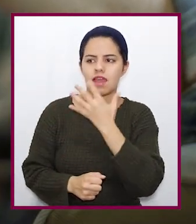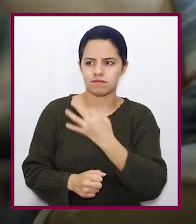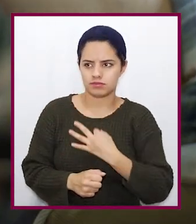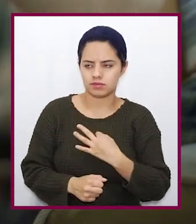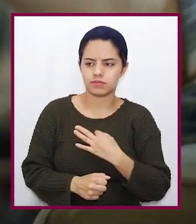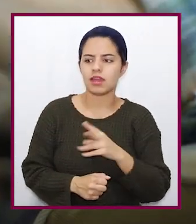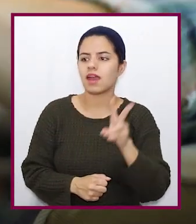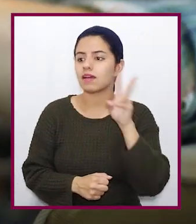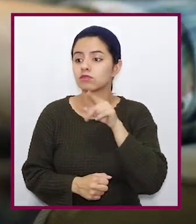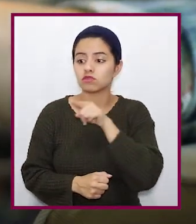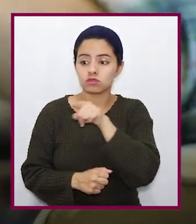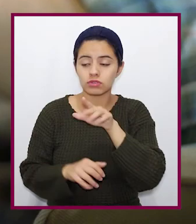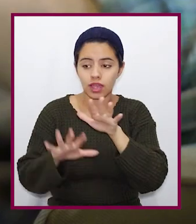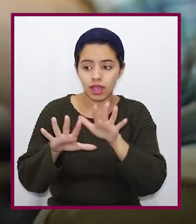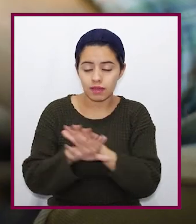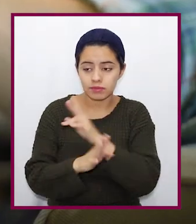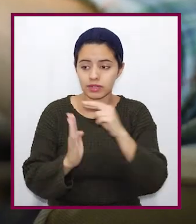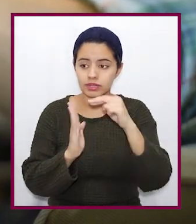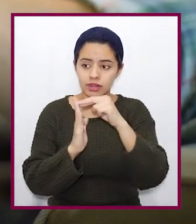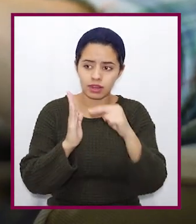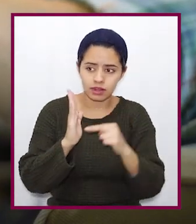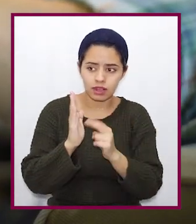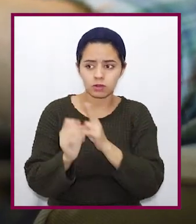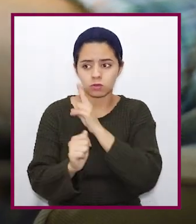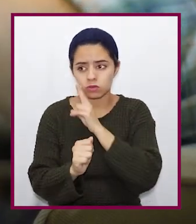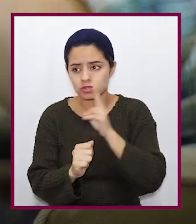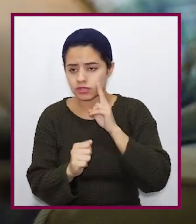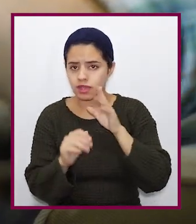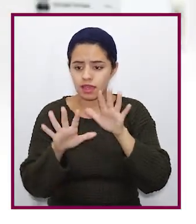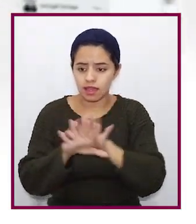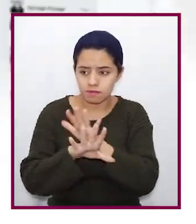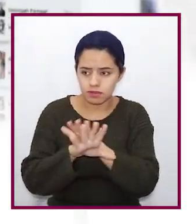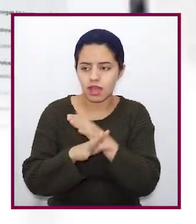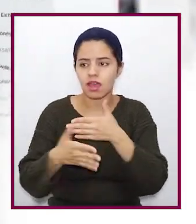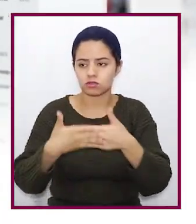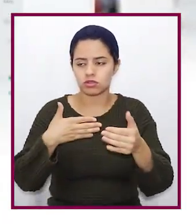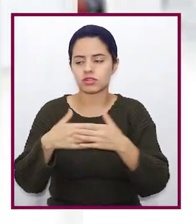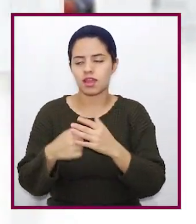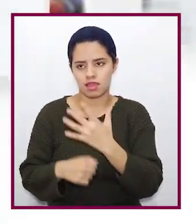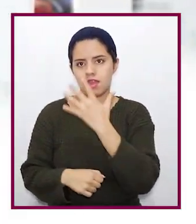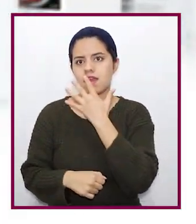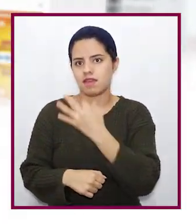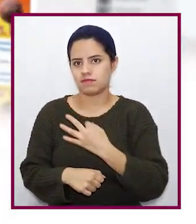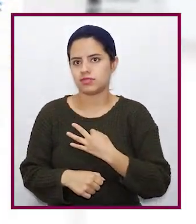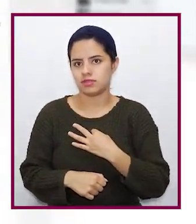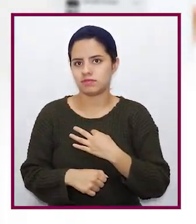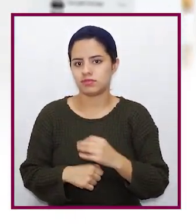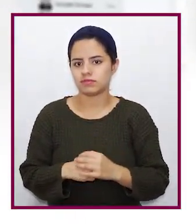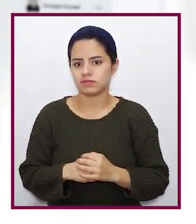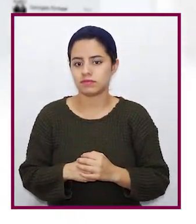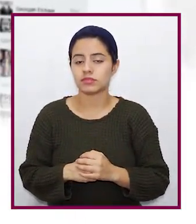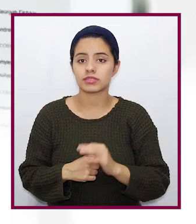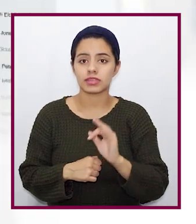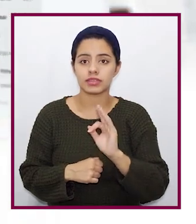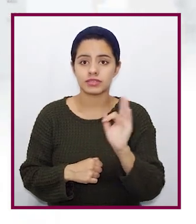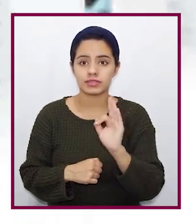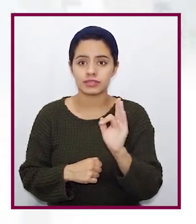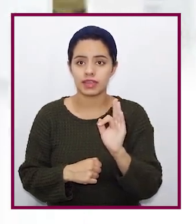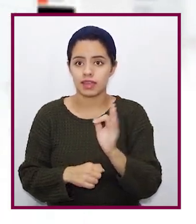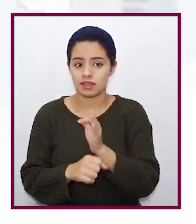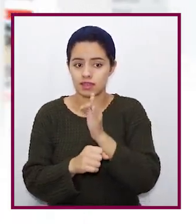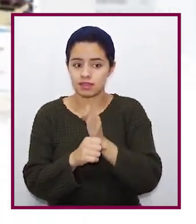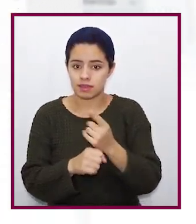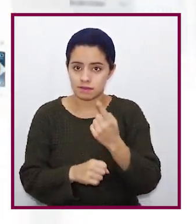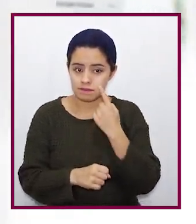de actualización sobre alguna noticia determinada, si es que ésta ya no refleja la situación